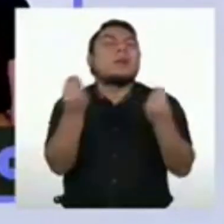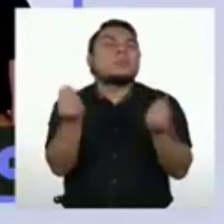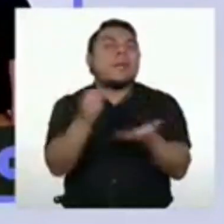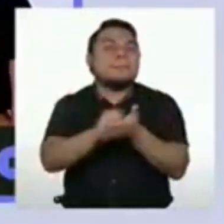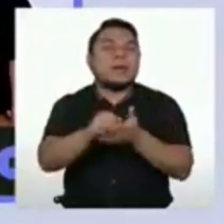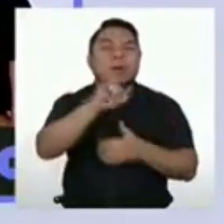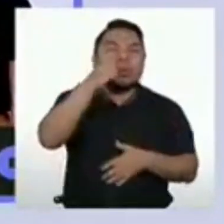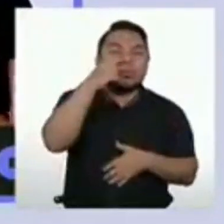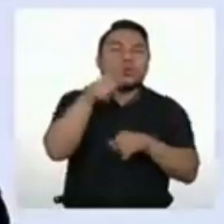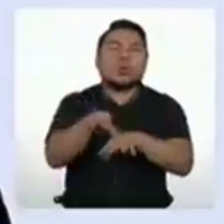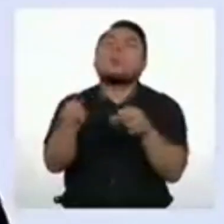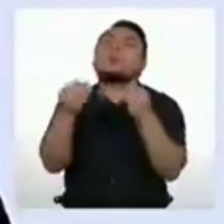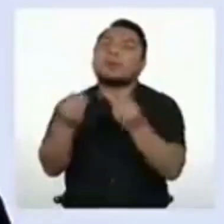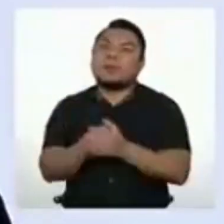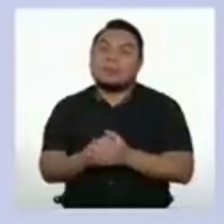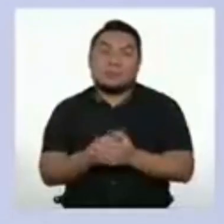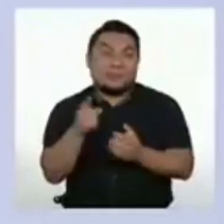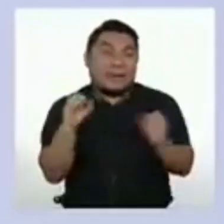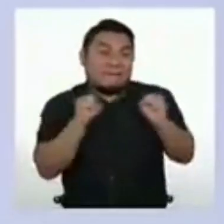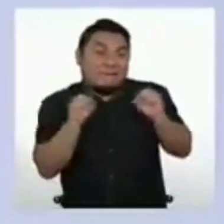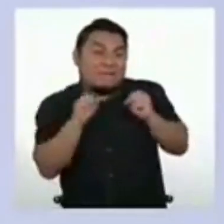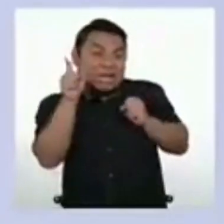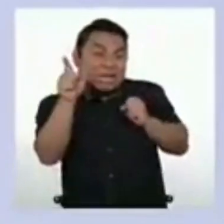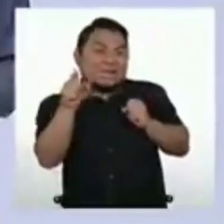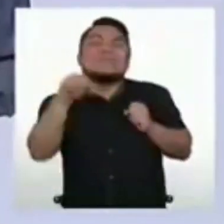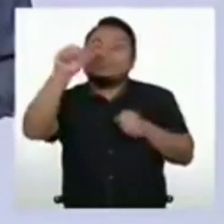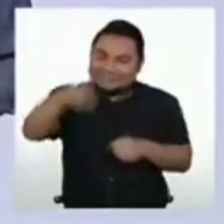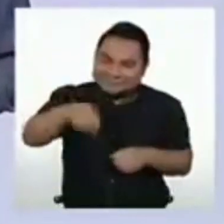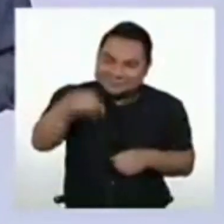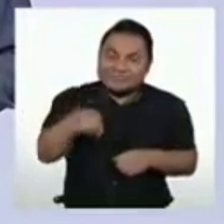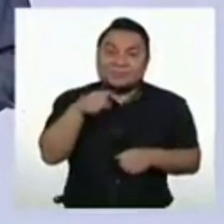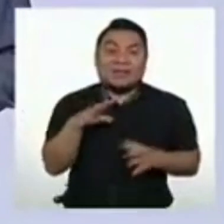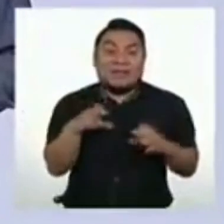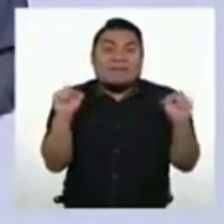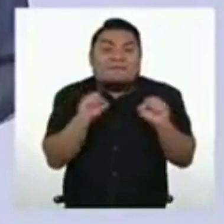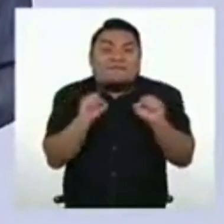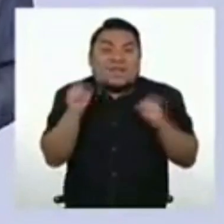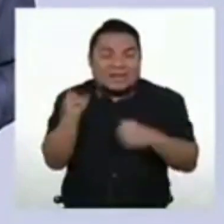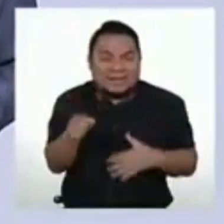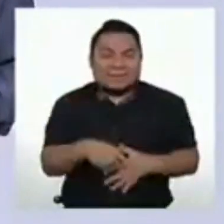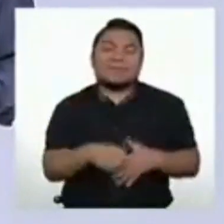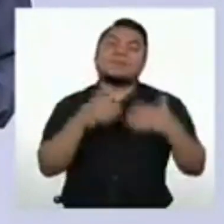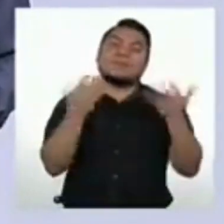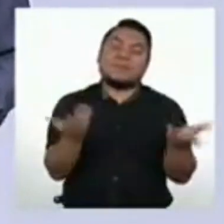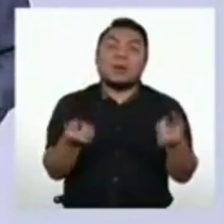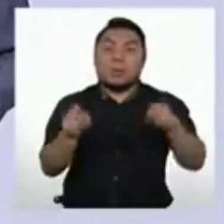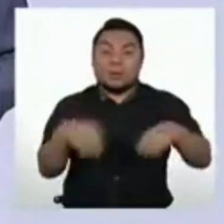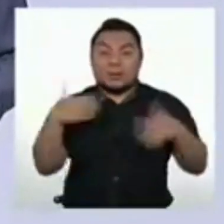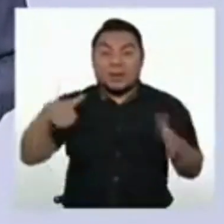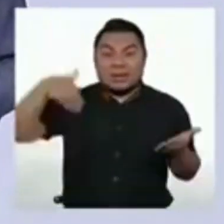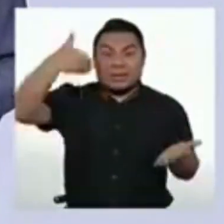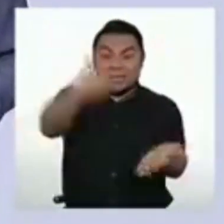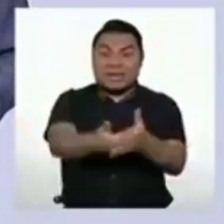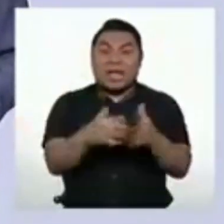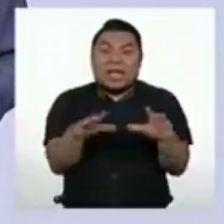en esos meses? ¿Por ser invierno? Así es, Patricia. En pleno invierno. Es decir, cuando llega el friaje